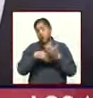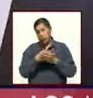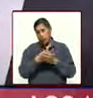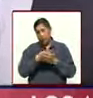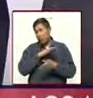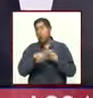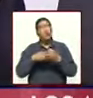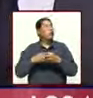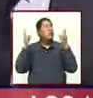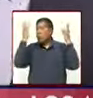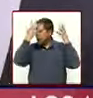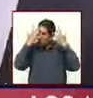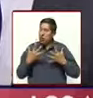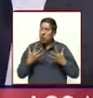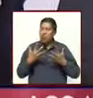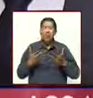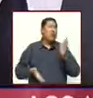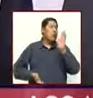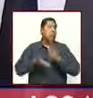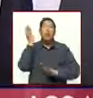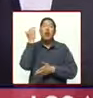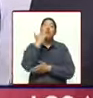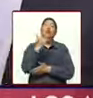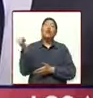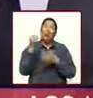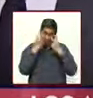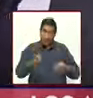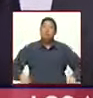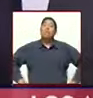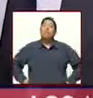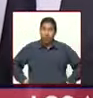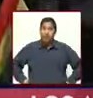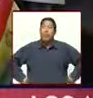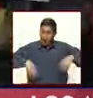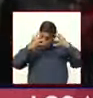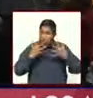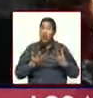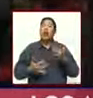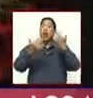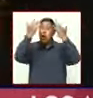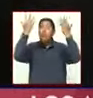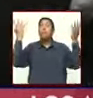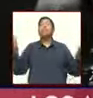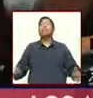eso. Es muy triste. Vayan a los yungas y van a ver lo triste que está.